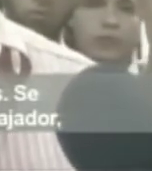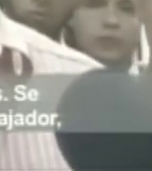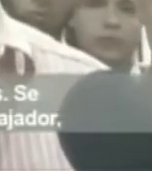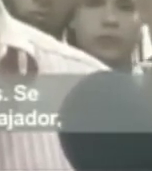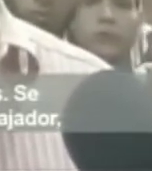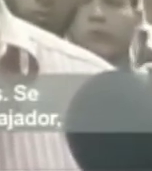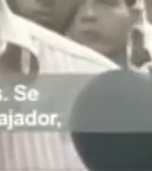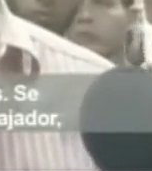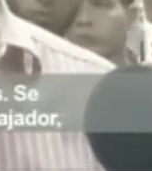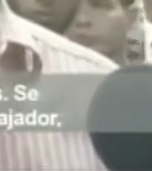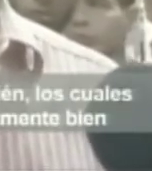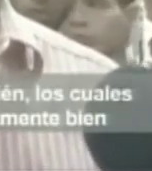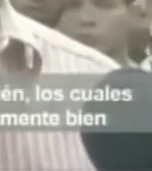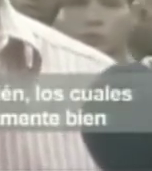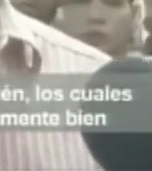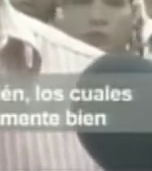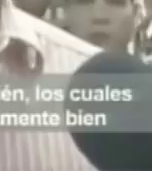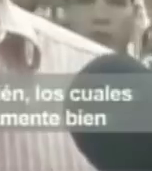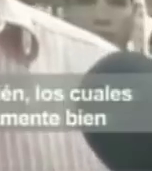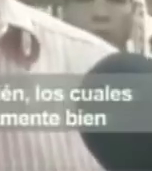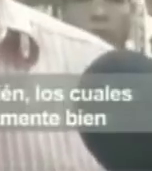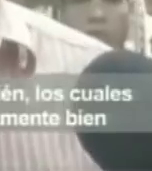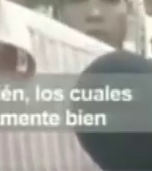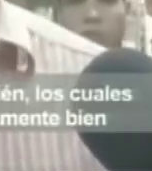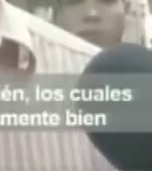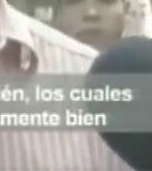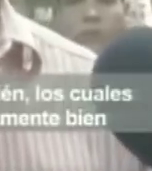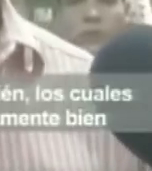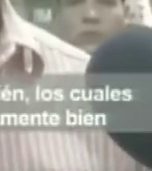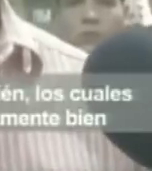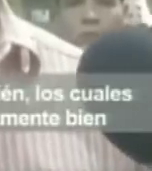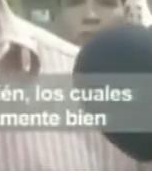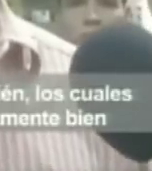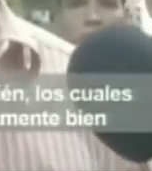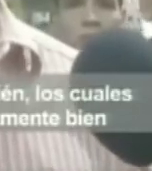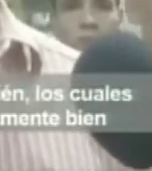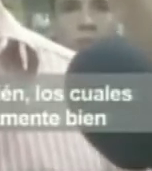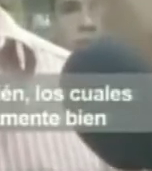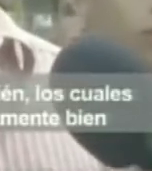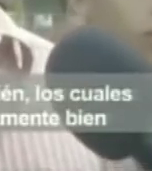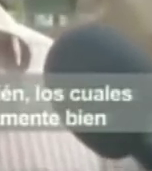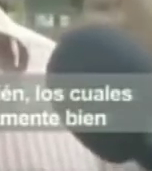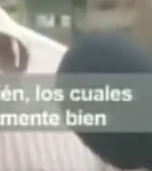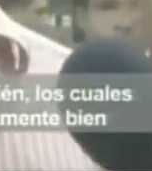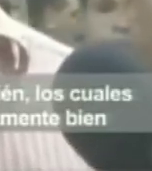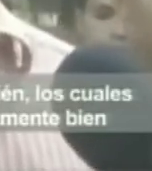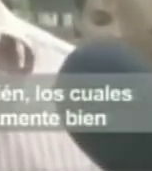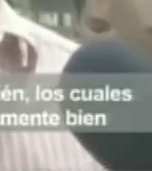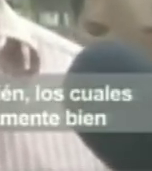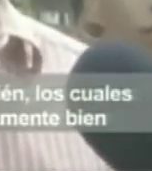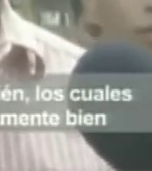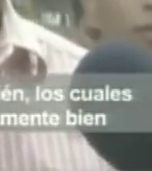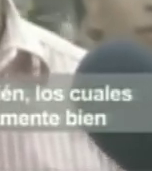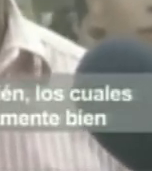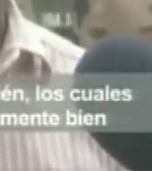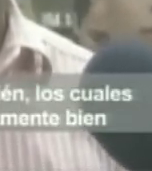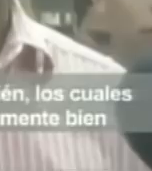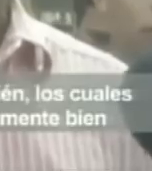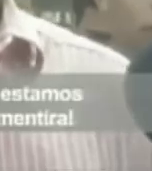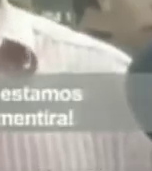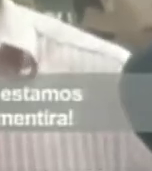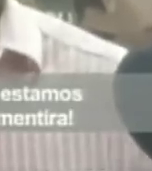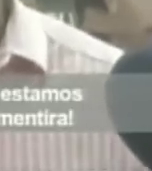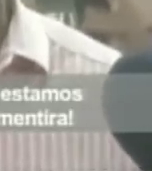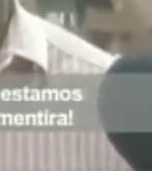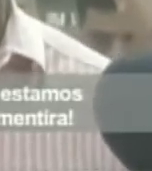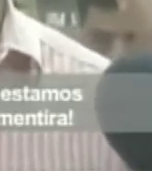comunicado con el señor embajador, con el asistente del señor embajador también, los cuales han manifestado que todo está perfectamente bien